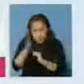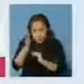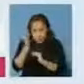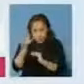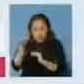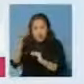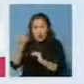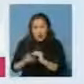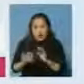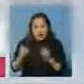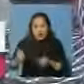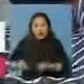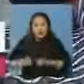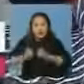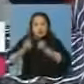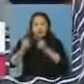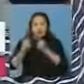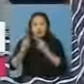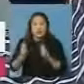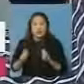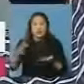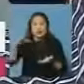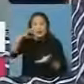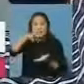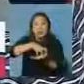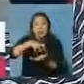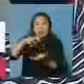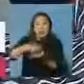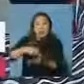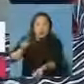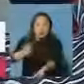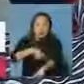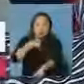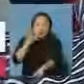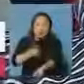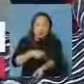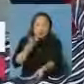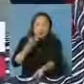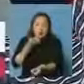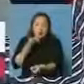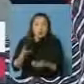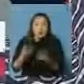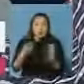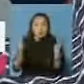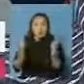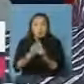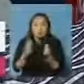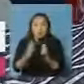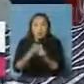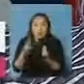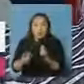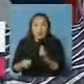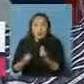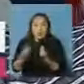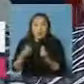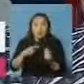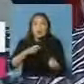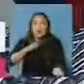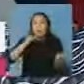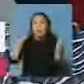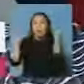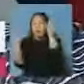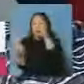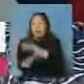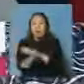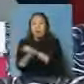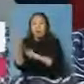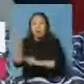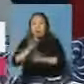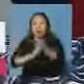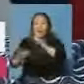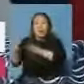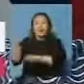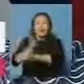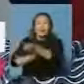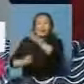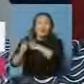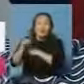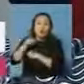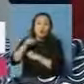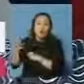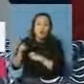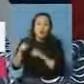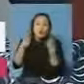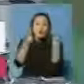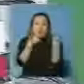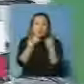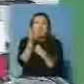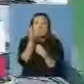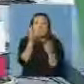un caudal fuerte de empresas que estaban acostumbradas a comprar en el mercado mayorista, que se están volcando a las estaciones de servicio por esta diferencia de